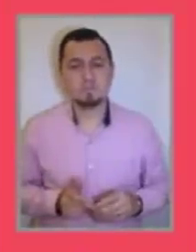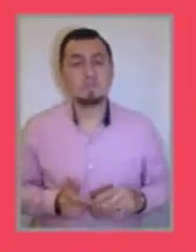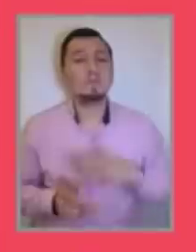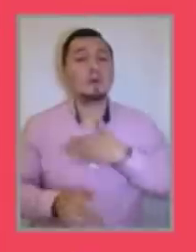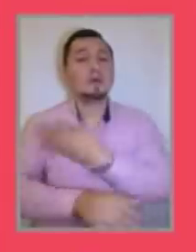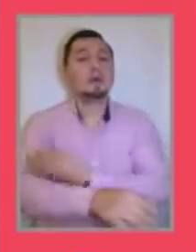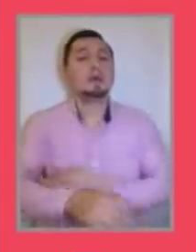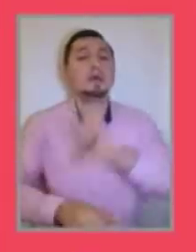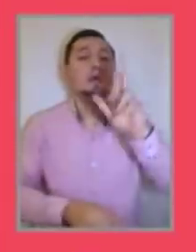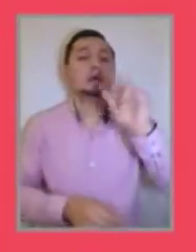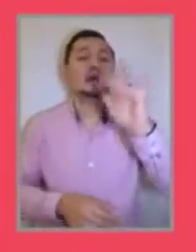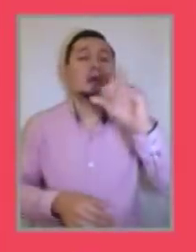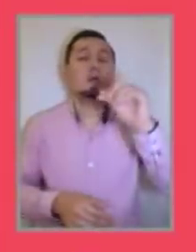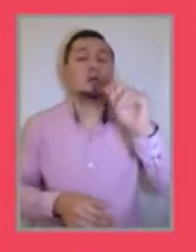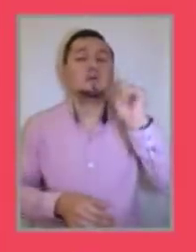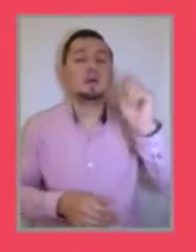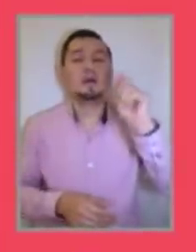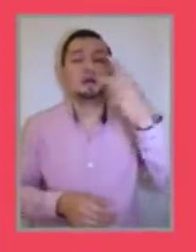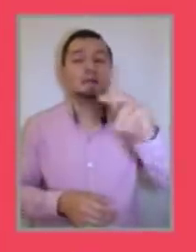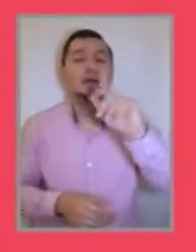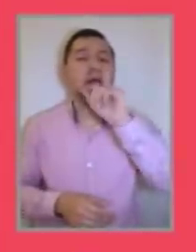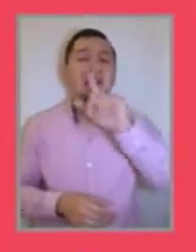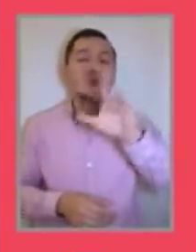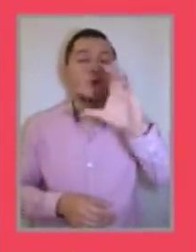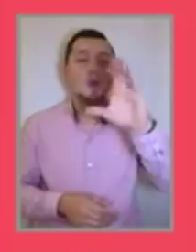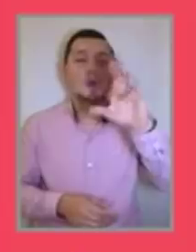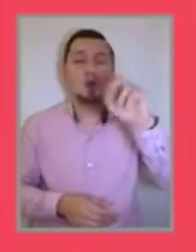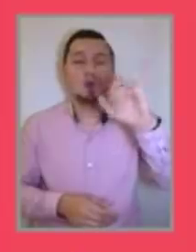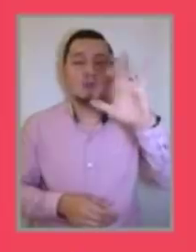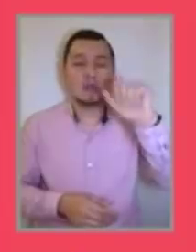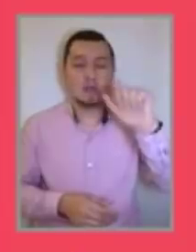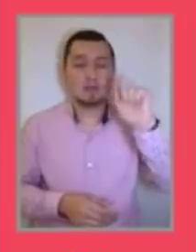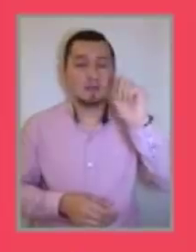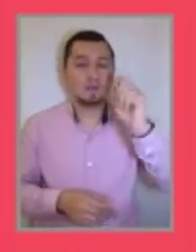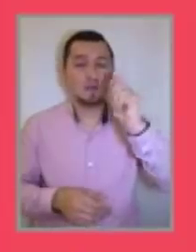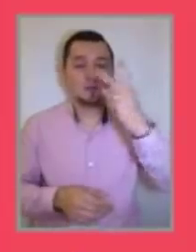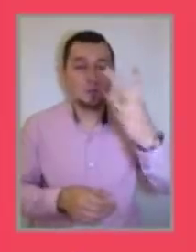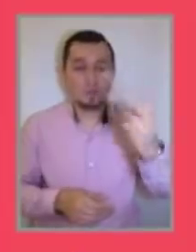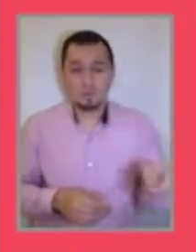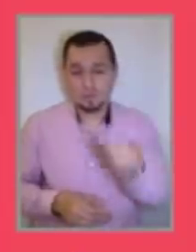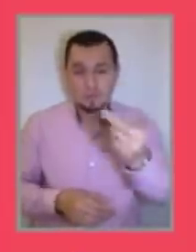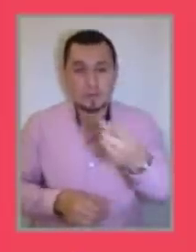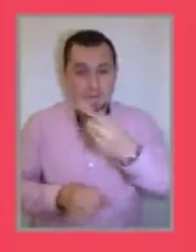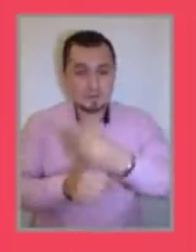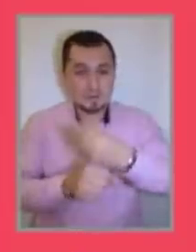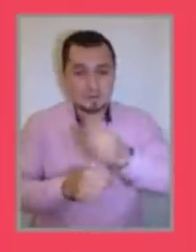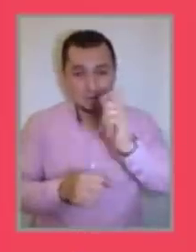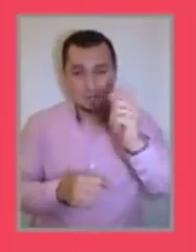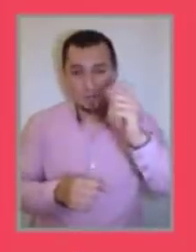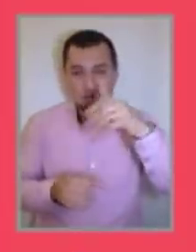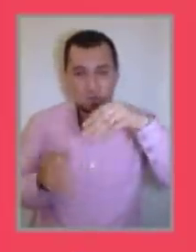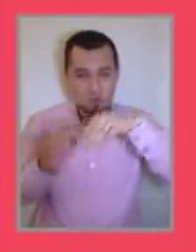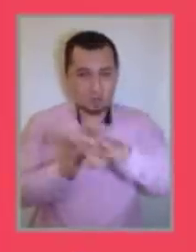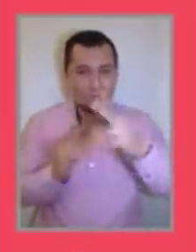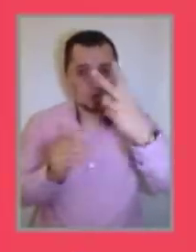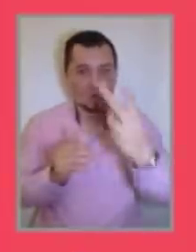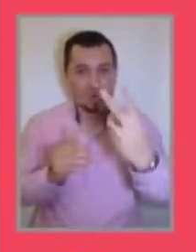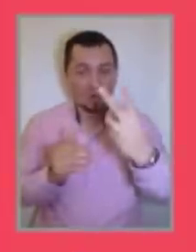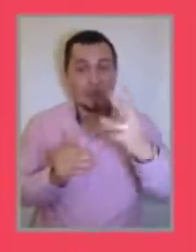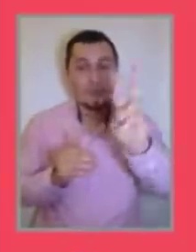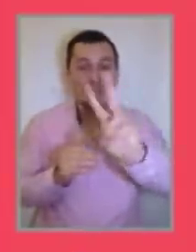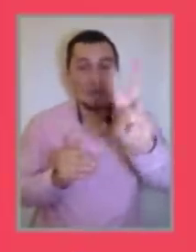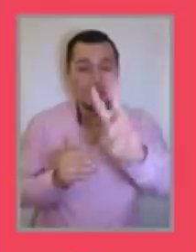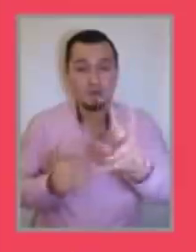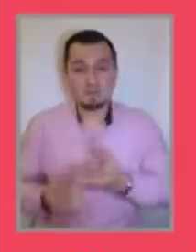tardes. Ricardo Gómez de Heraldo Radio y Crónica Jalisco. Dos preguntas. La primera sería, en la etapa 2 mencionó que el viernes sería de receso